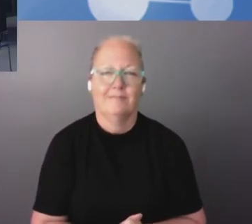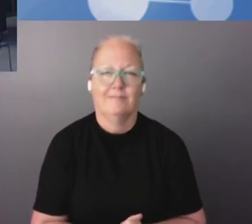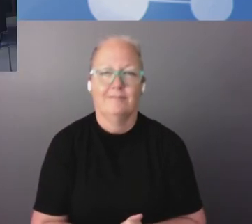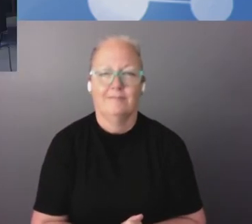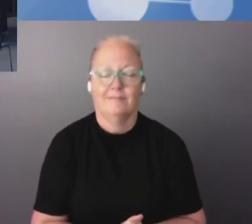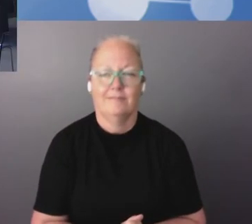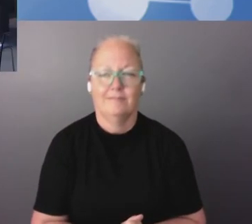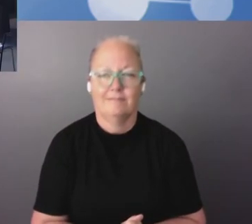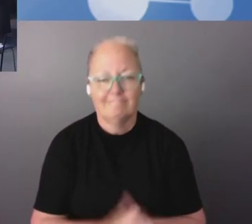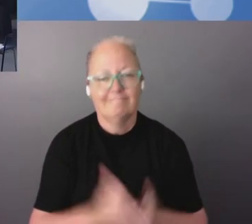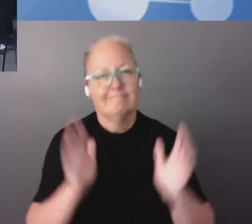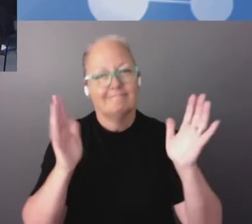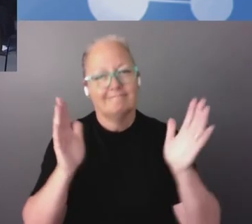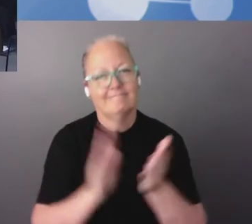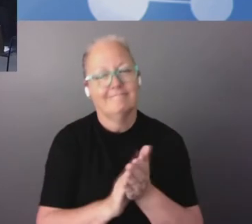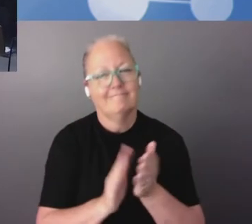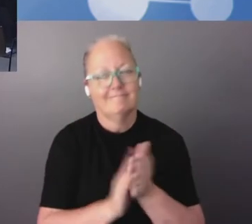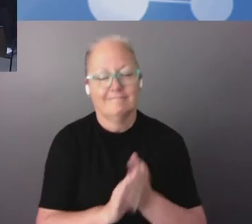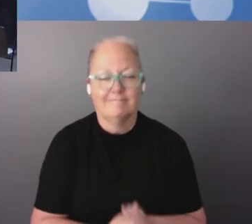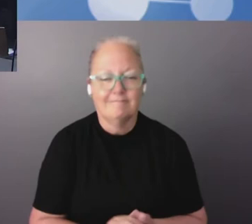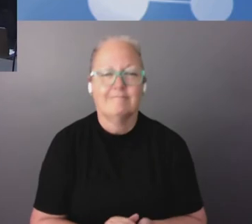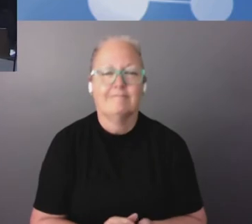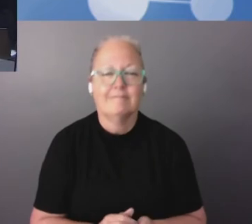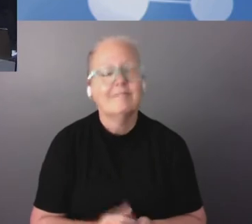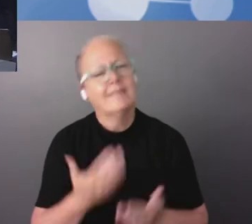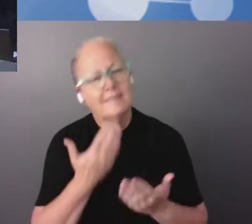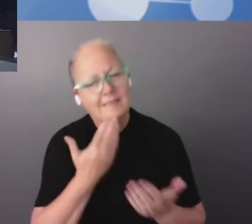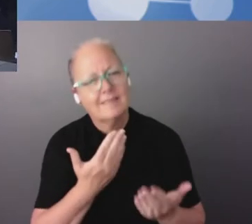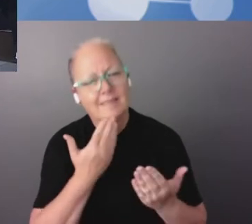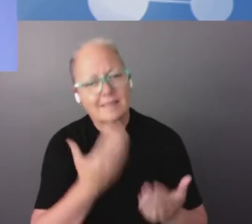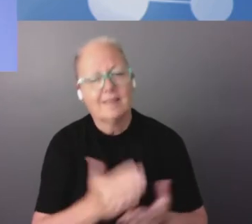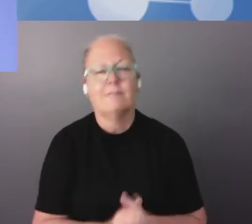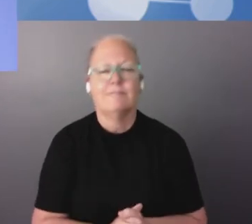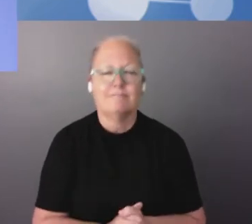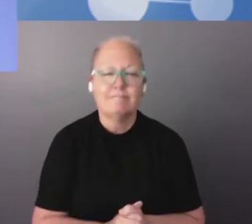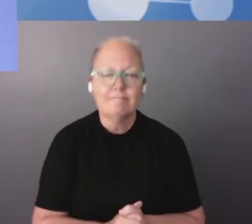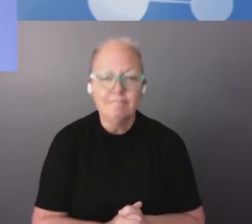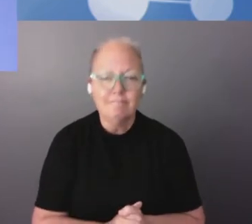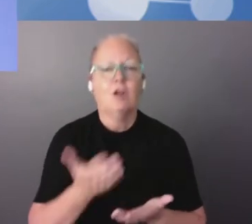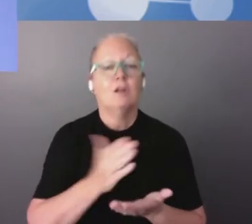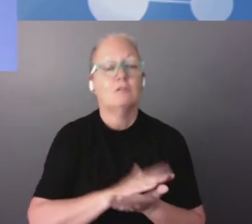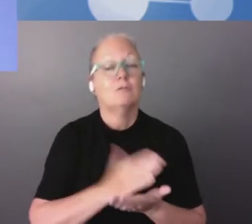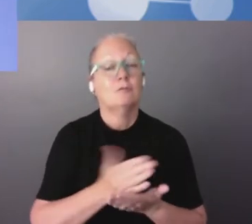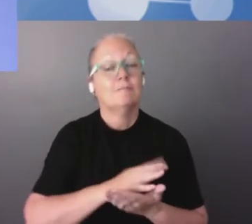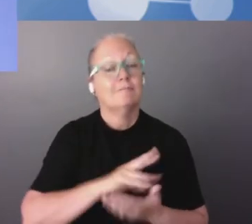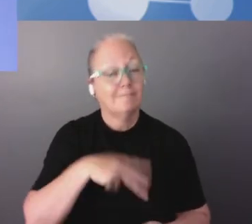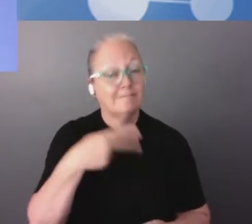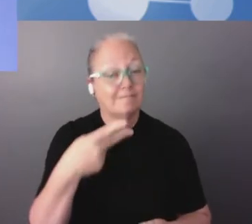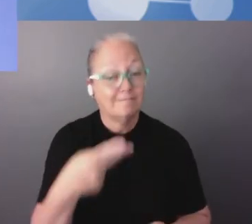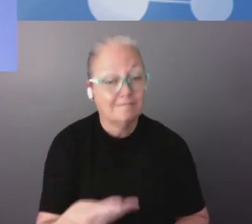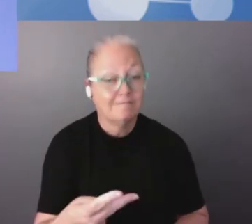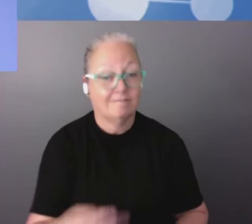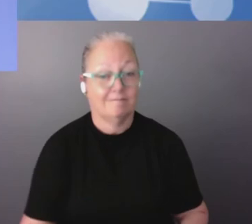foro de 2021 en Katowice. Esperamos que todos vamos a poder promover